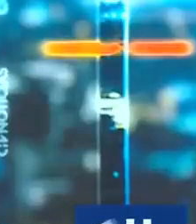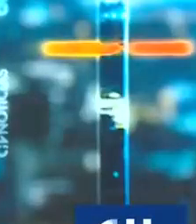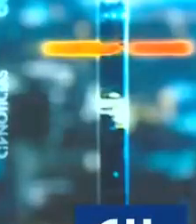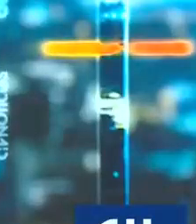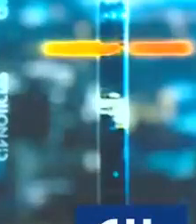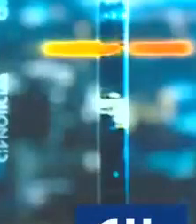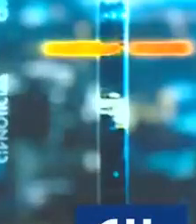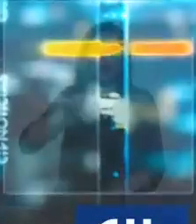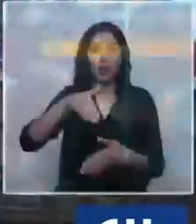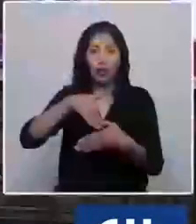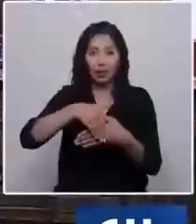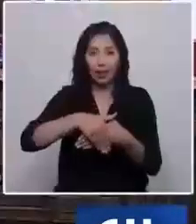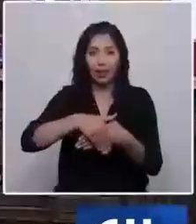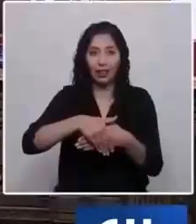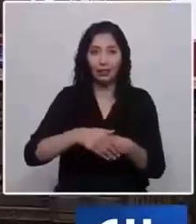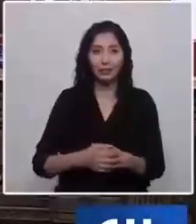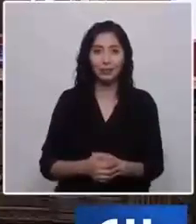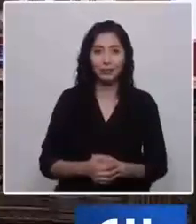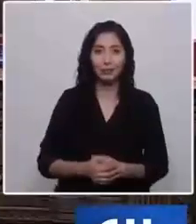del ex congreso.